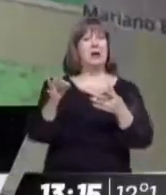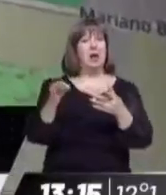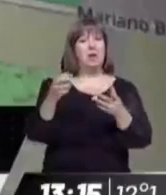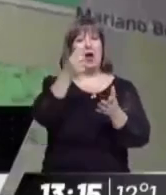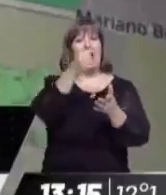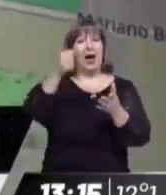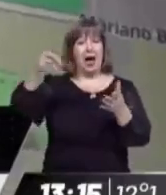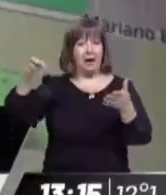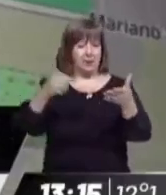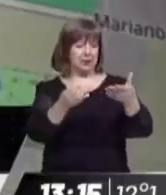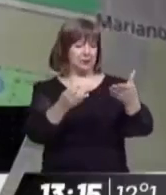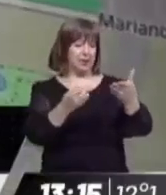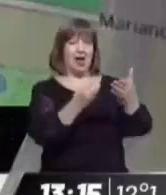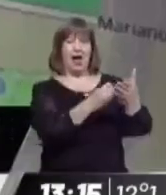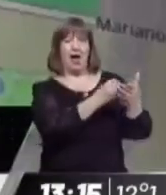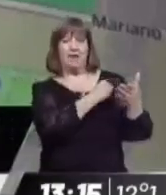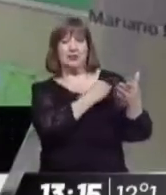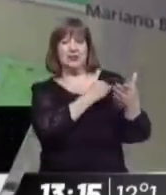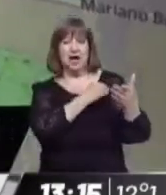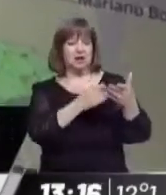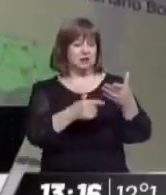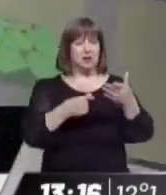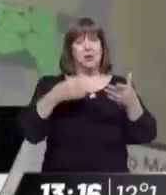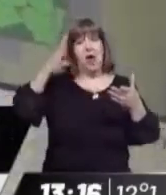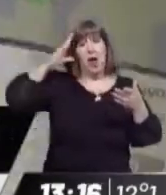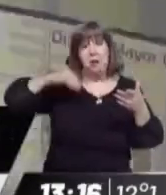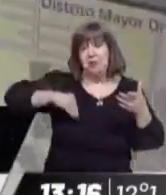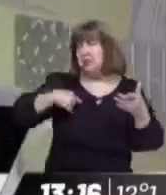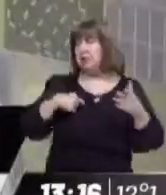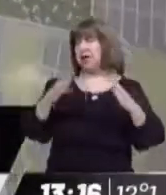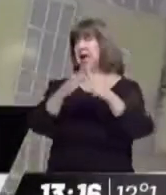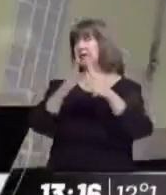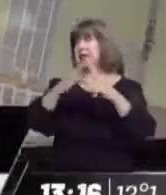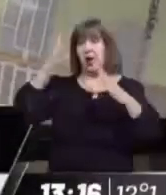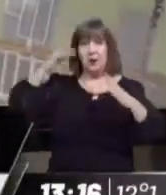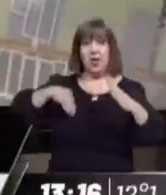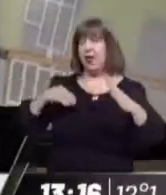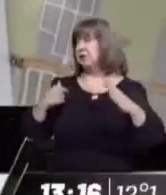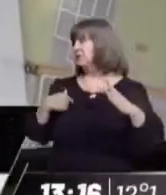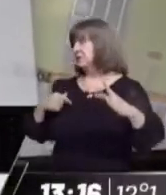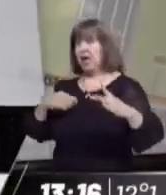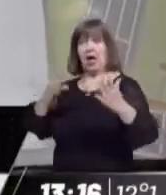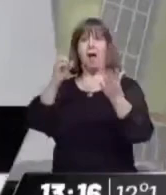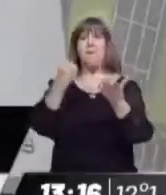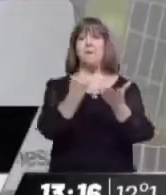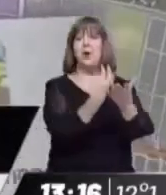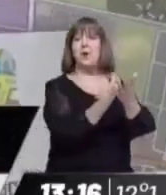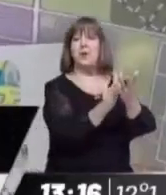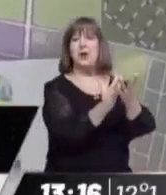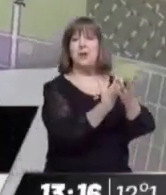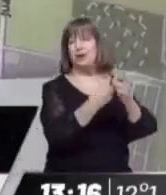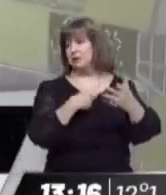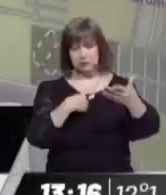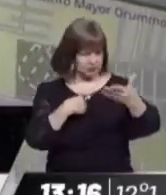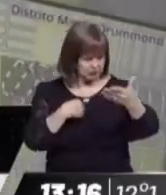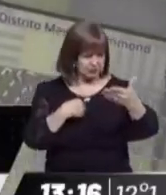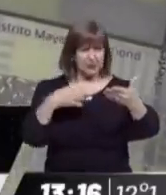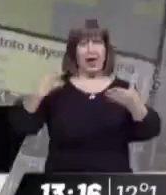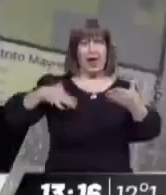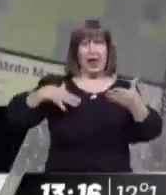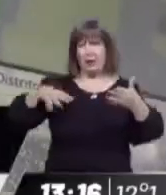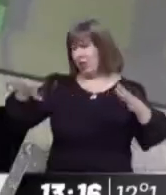aplicación nos dé una alerta para que unos minutos antes de que el camión llegue nosotros lo sepamos y saquemos los residuos a la hora que